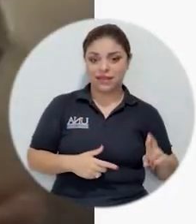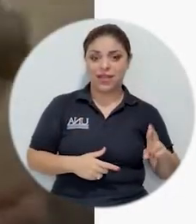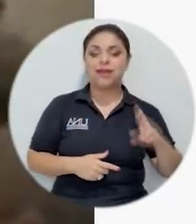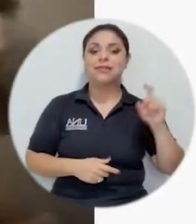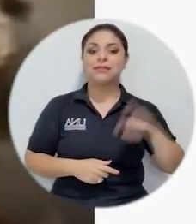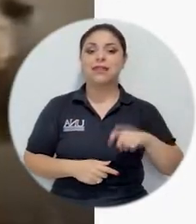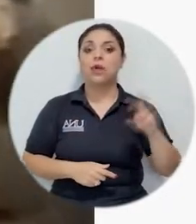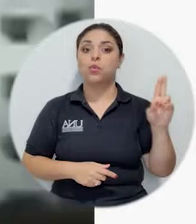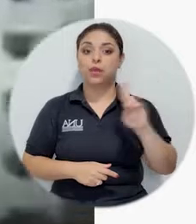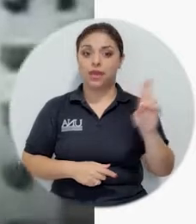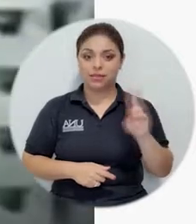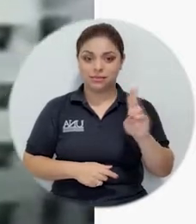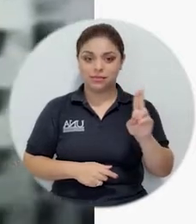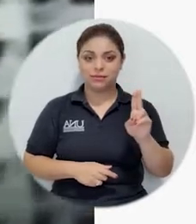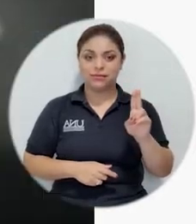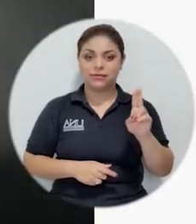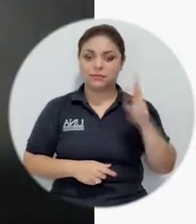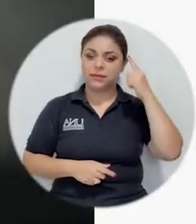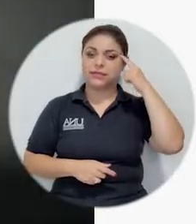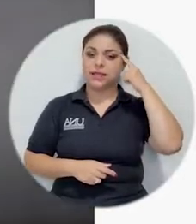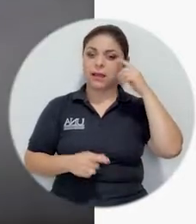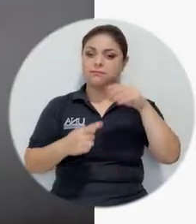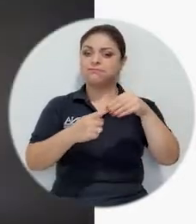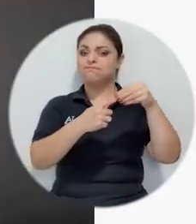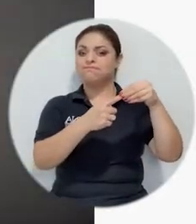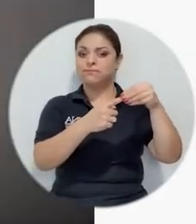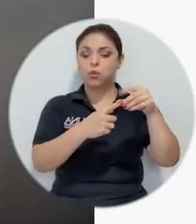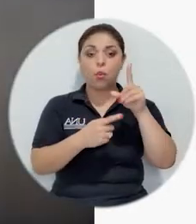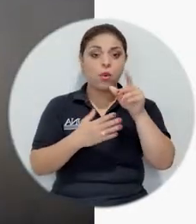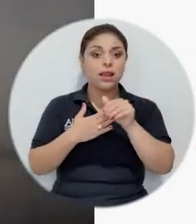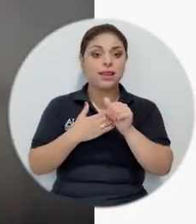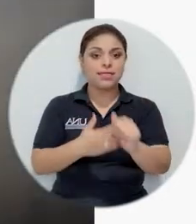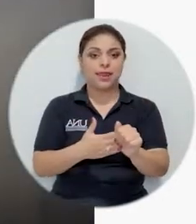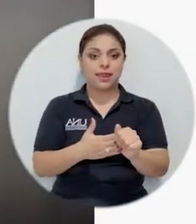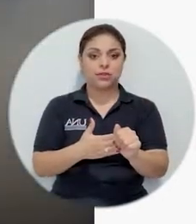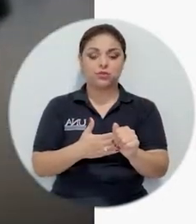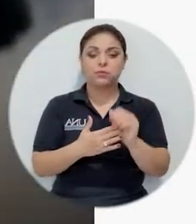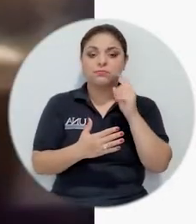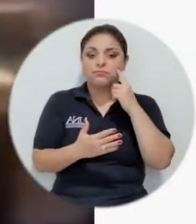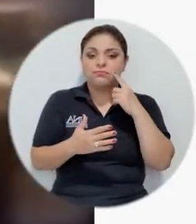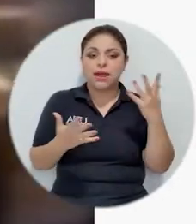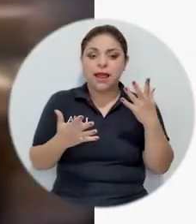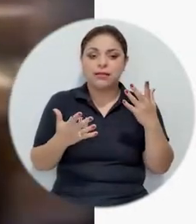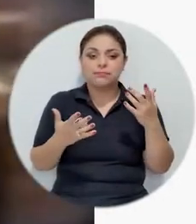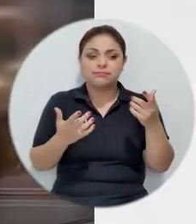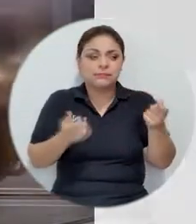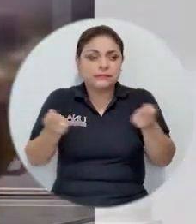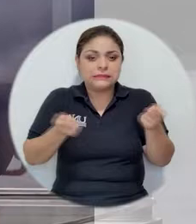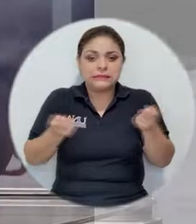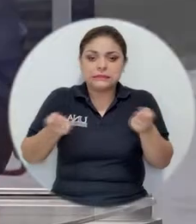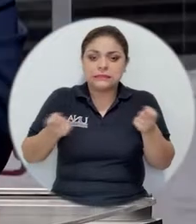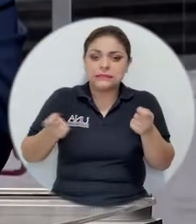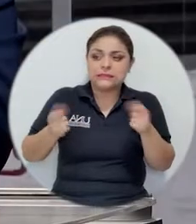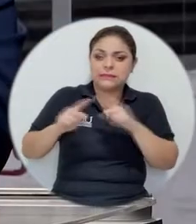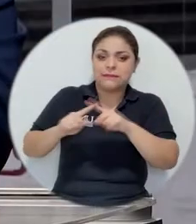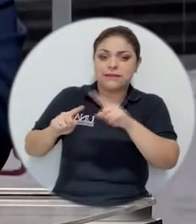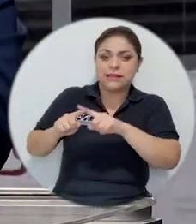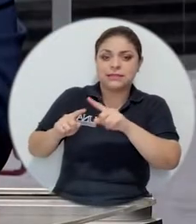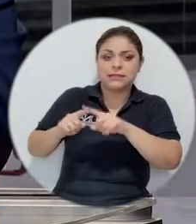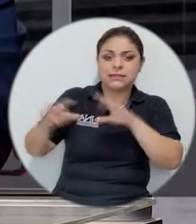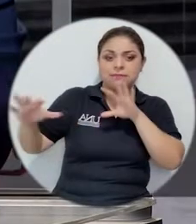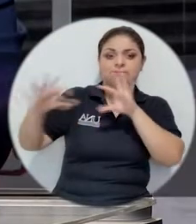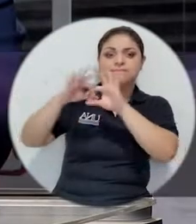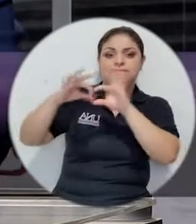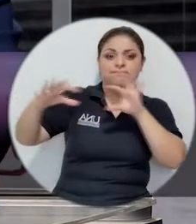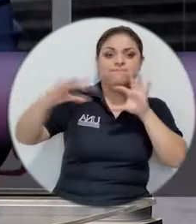de forma urgente priorizar en un liderazgo para generar mecanismos multilaterales renovados